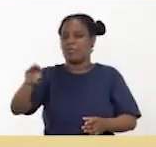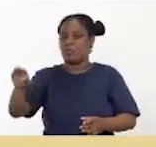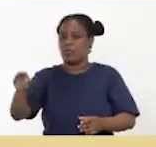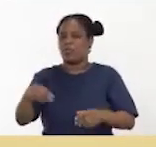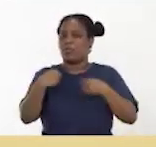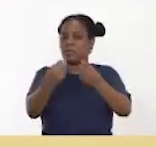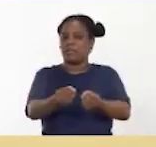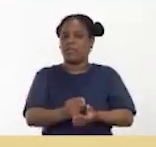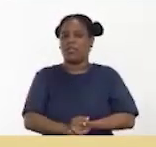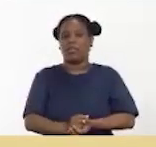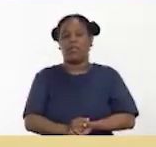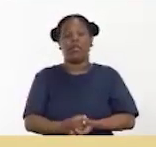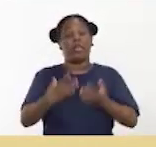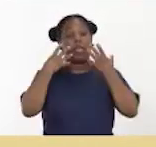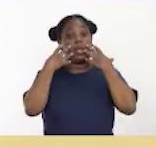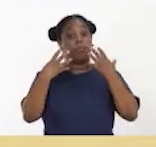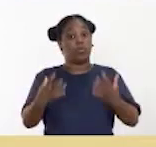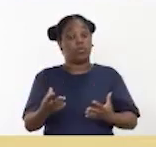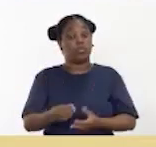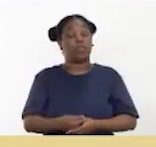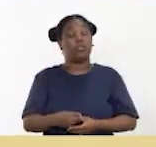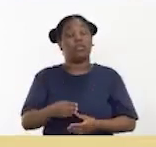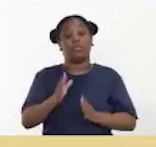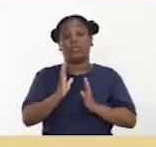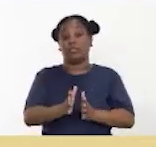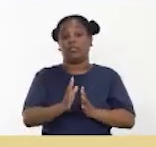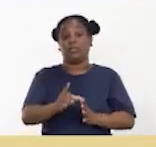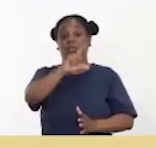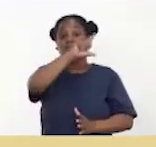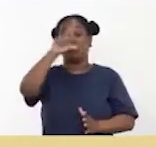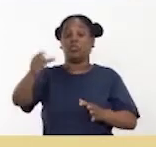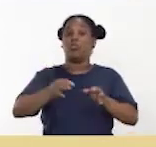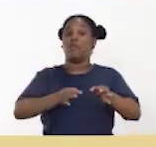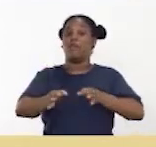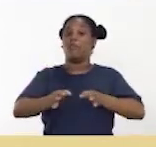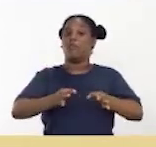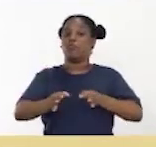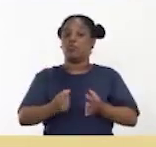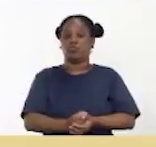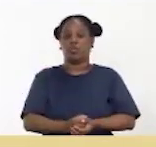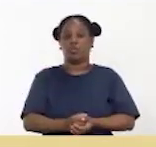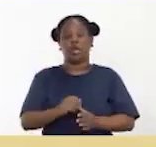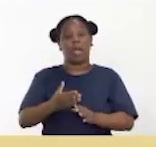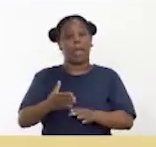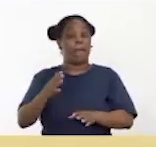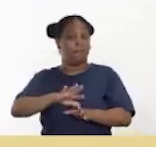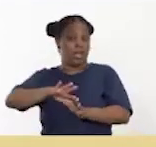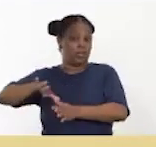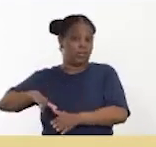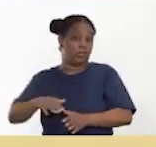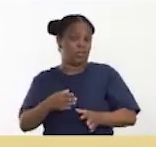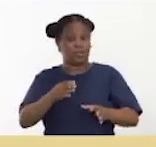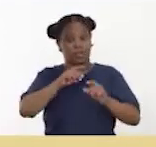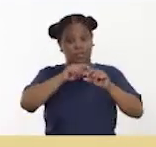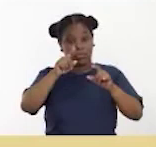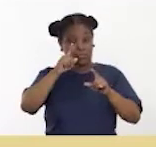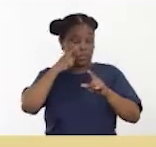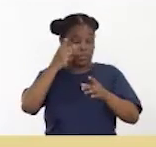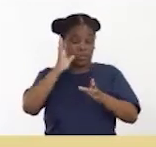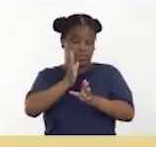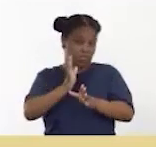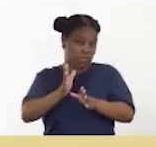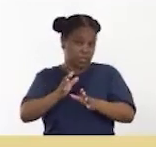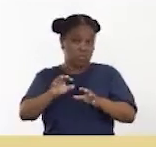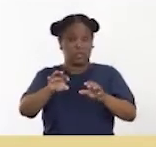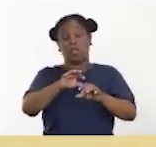volver a insistir sobre el tema de las ecuaciones lineales, cuadráticas, cúbicas, inversas, exponenciales y logarítmicas. así